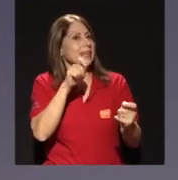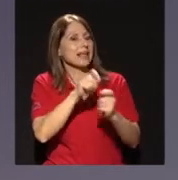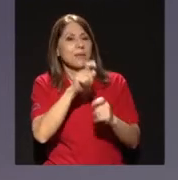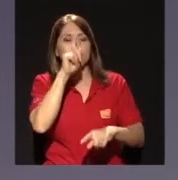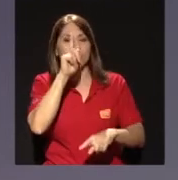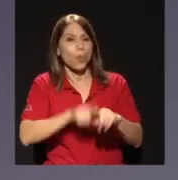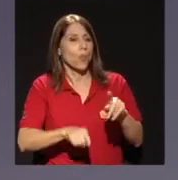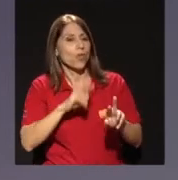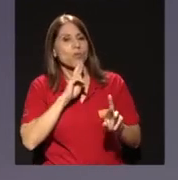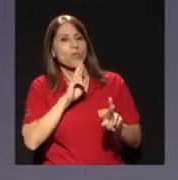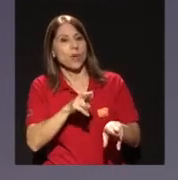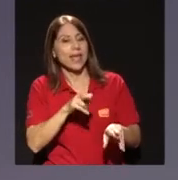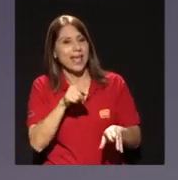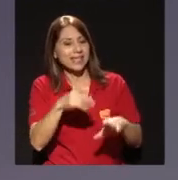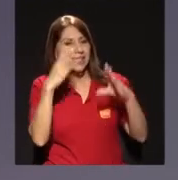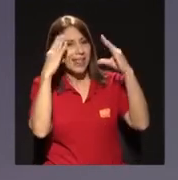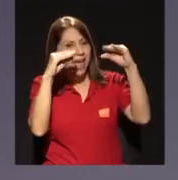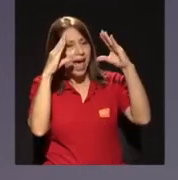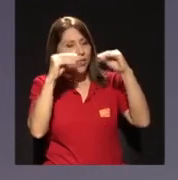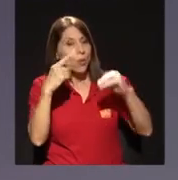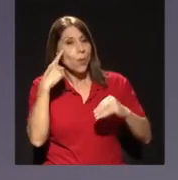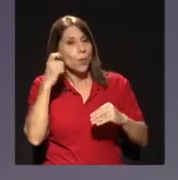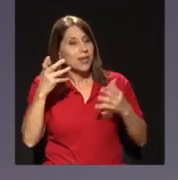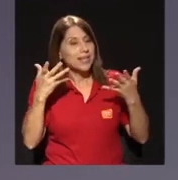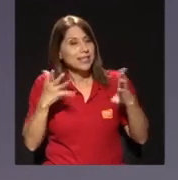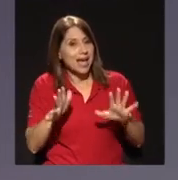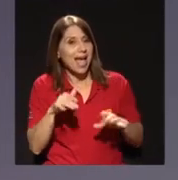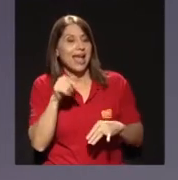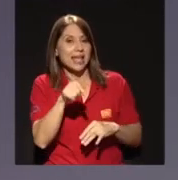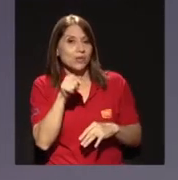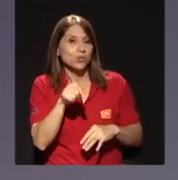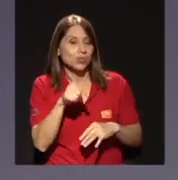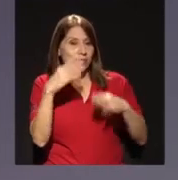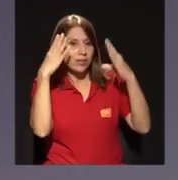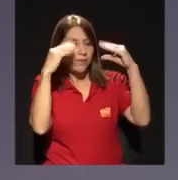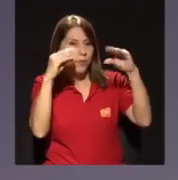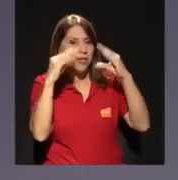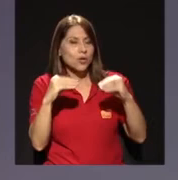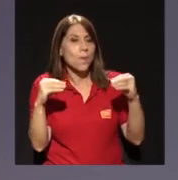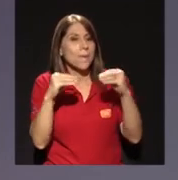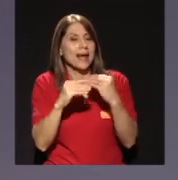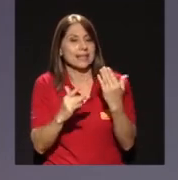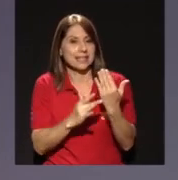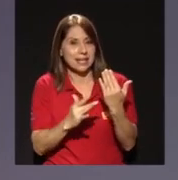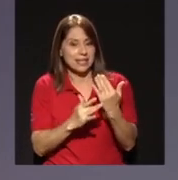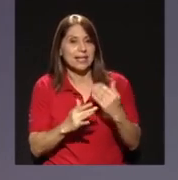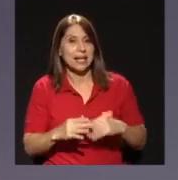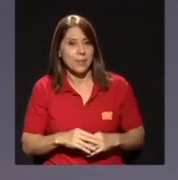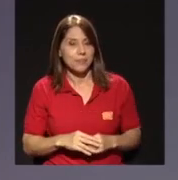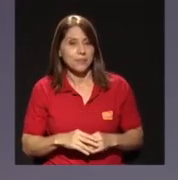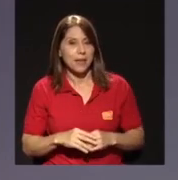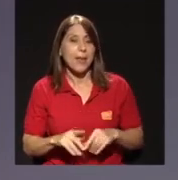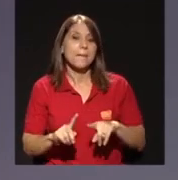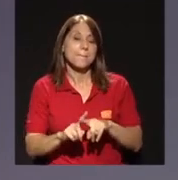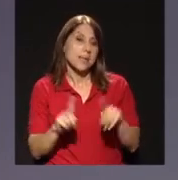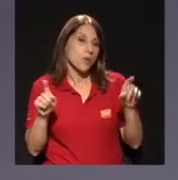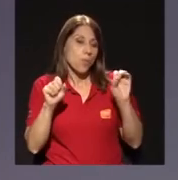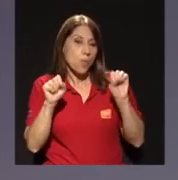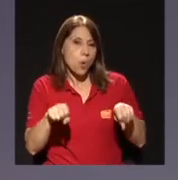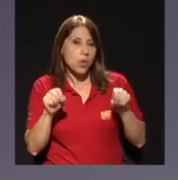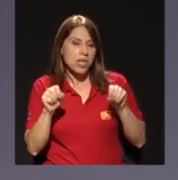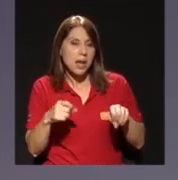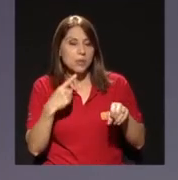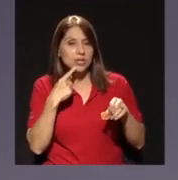no te lo puedo manejar, ¿verdad? Porque ya eso es un poquito una información más técnica. Pero